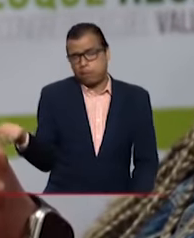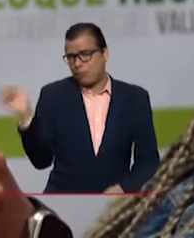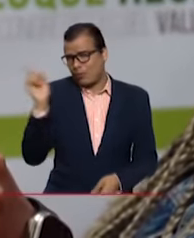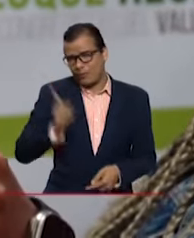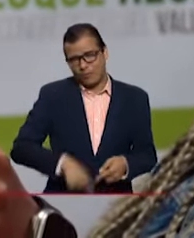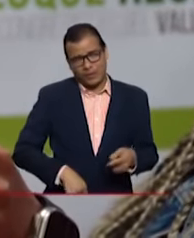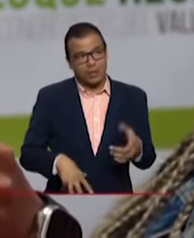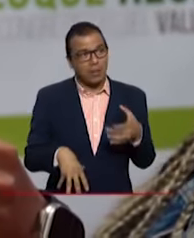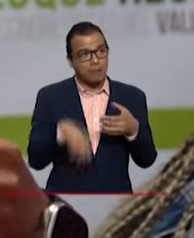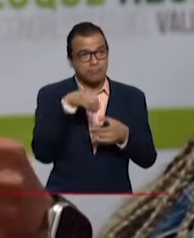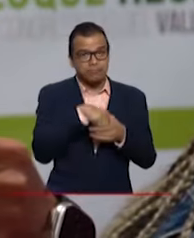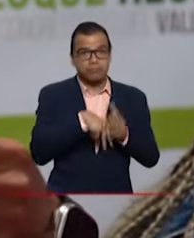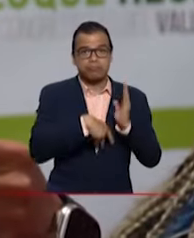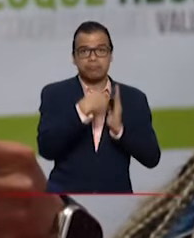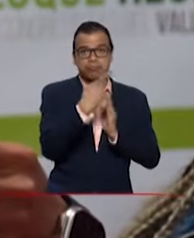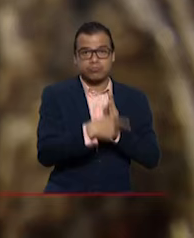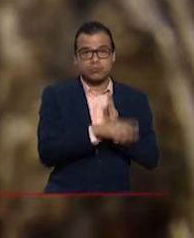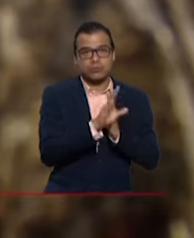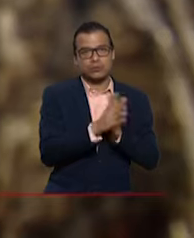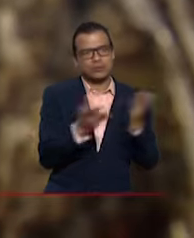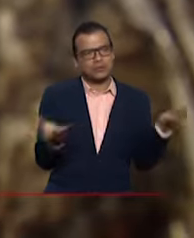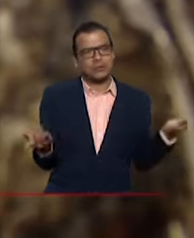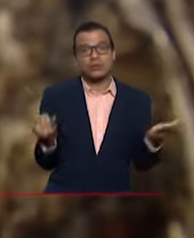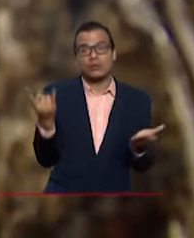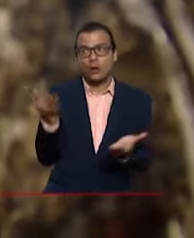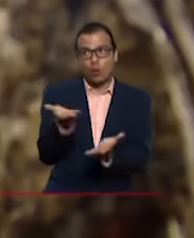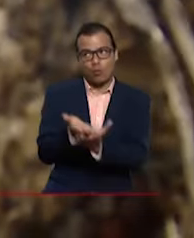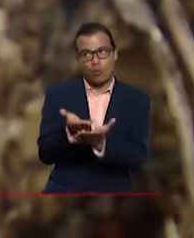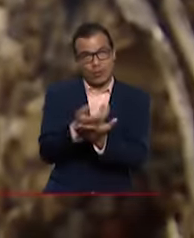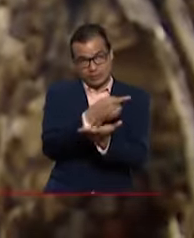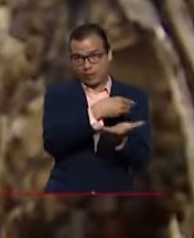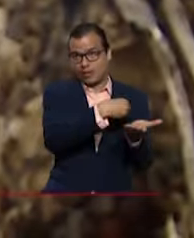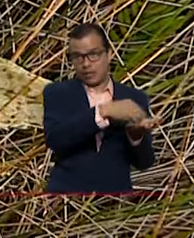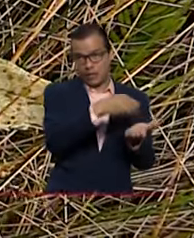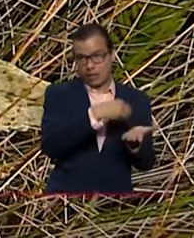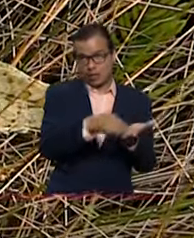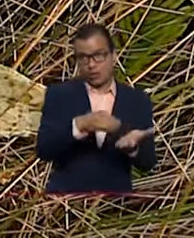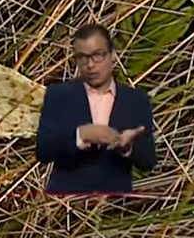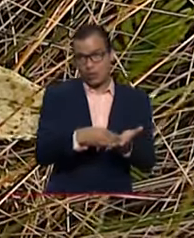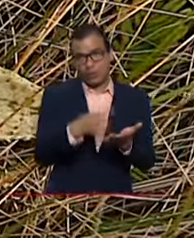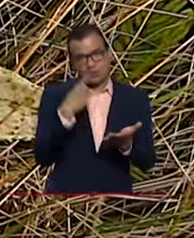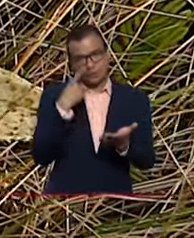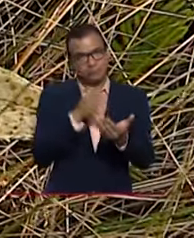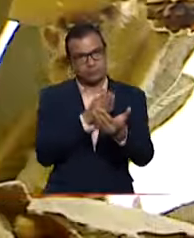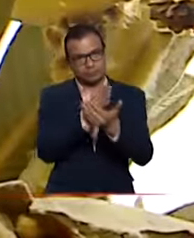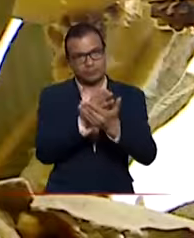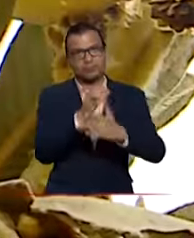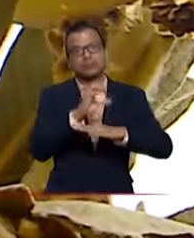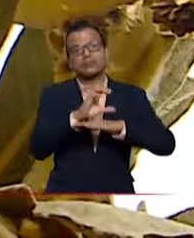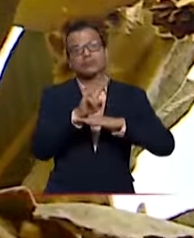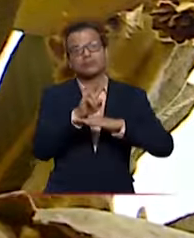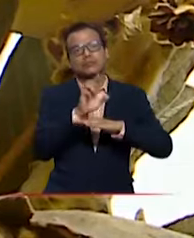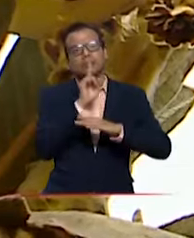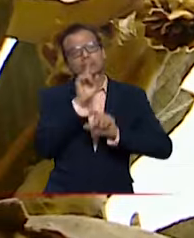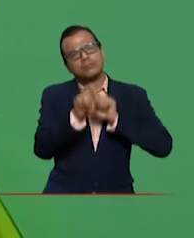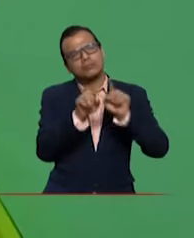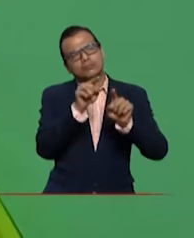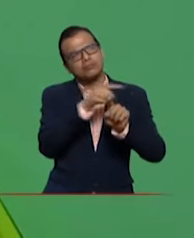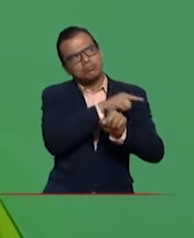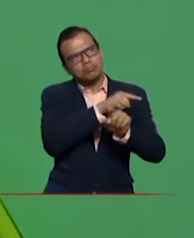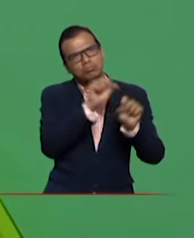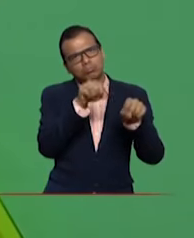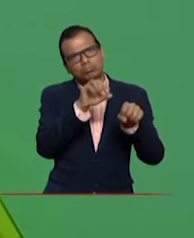en una zona de páramo, acérquense a la corporación. Nosotros les informamos qué puede hacer y qué no puede hacer en esa zona para que no sean